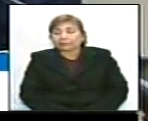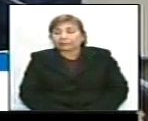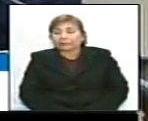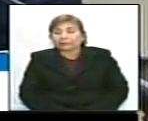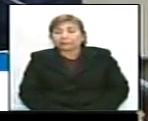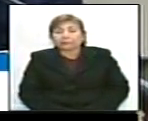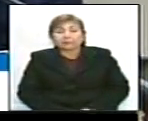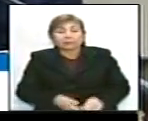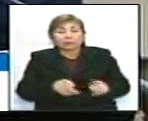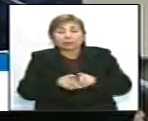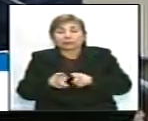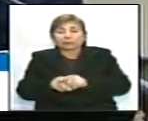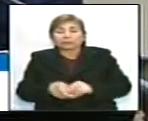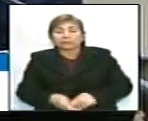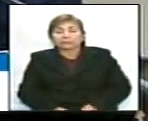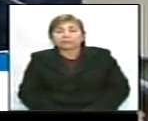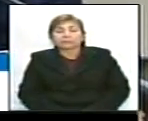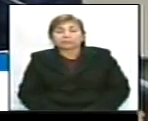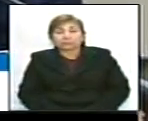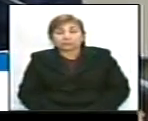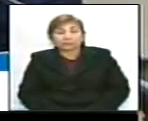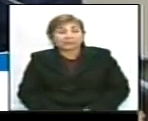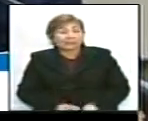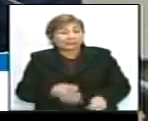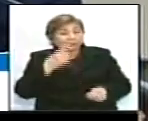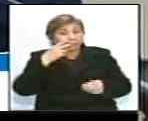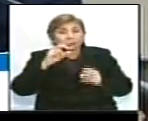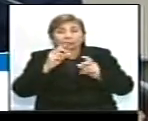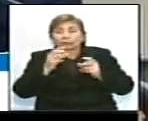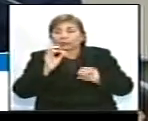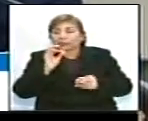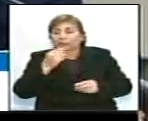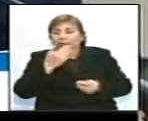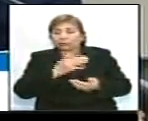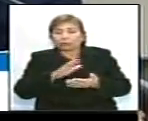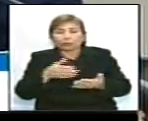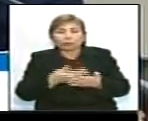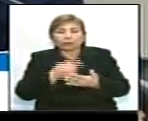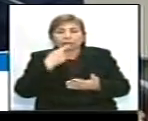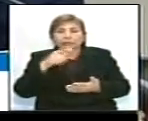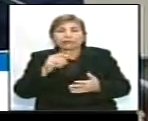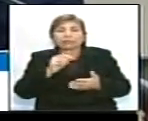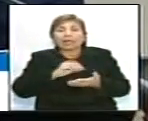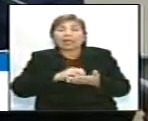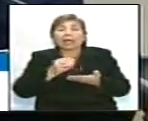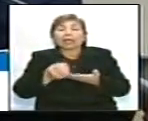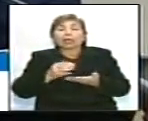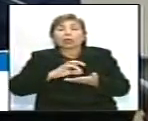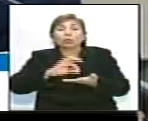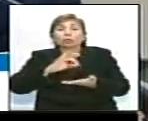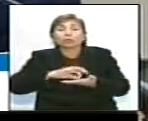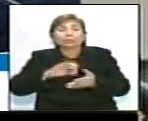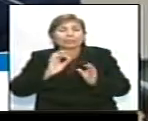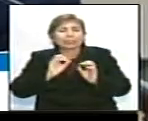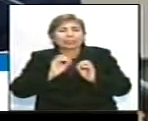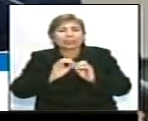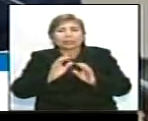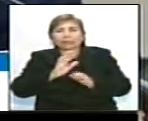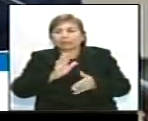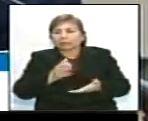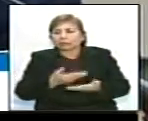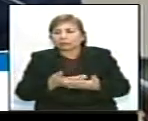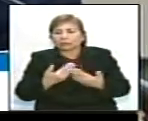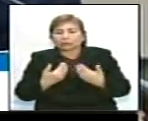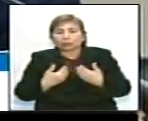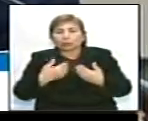lo mismo, ¿no? Si le damos un clic, todo esto es arroz. Entonces, claramente tenemos